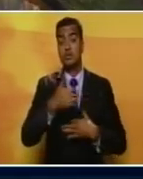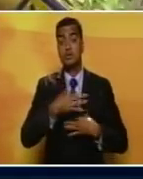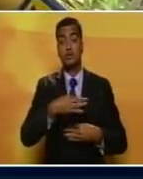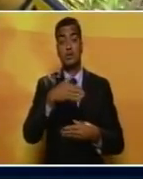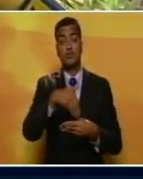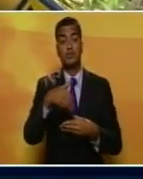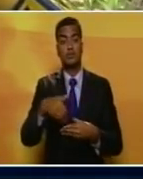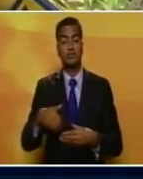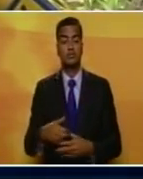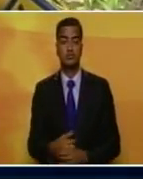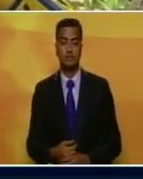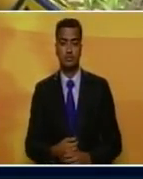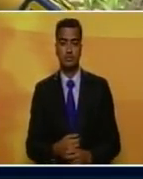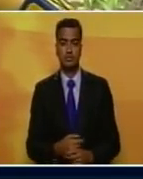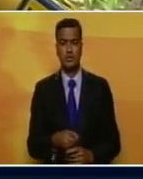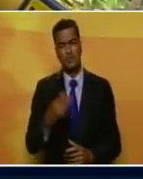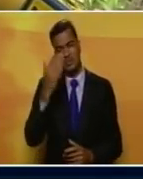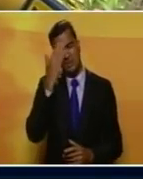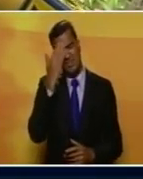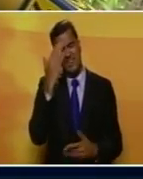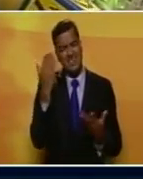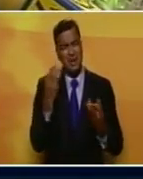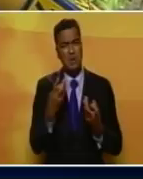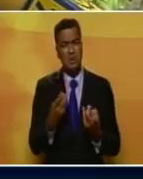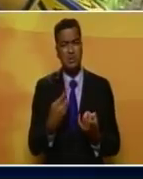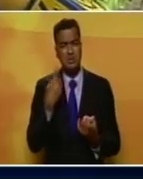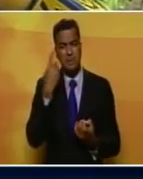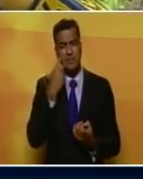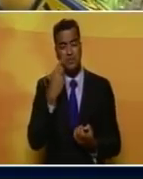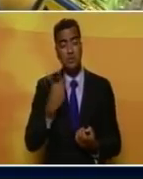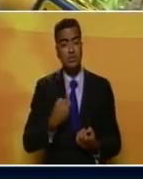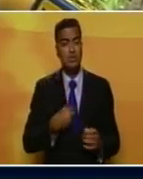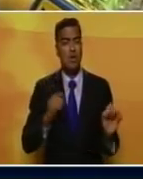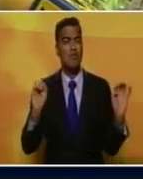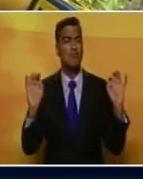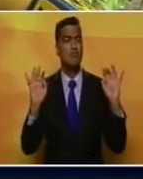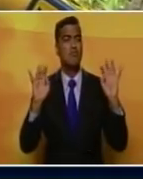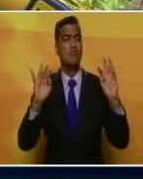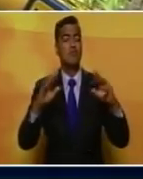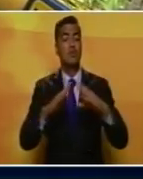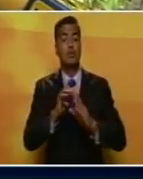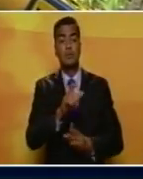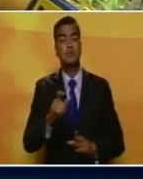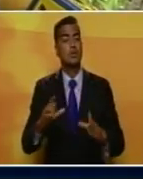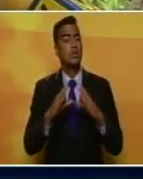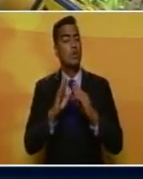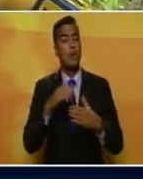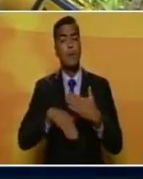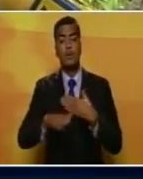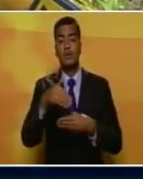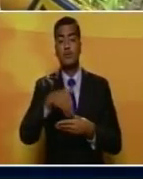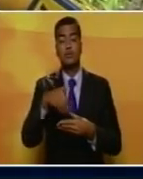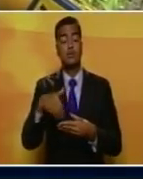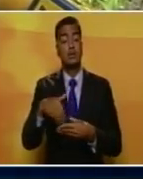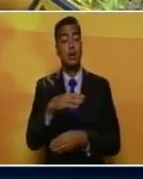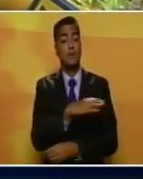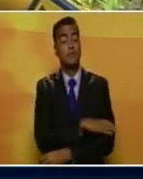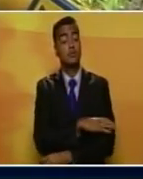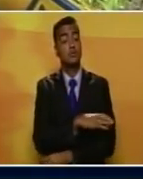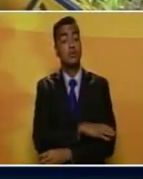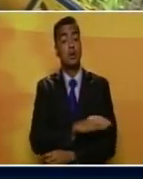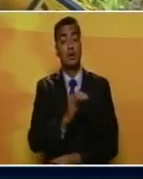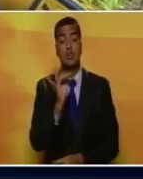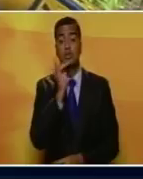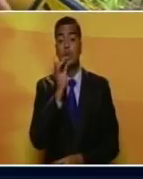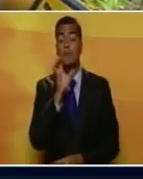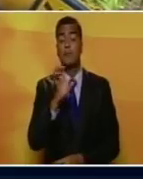detalles. Sobre la posibilidad de que existan bajos niveles de participación opositora en los comicios, Fernández aseguró que anunciar un